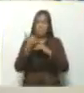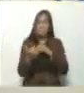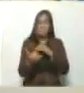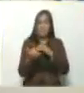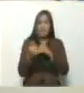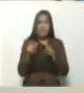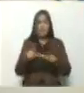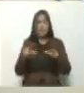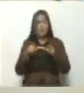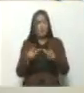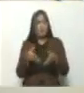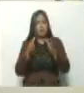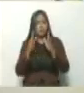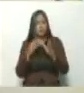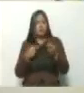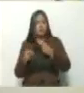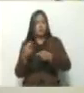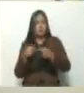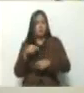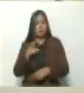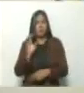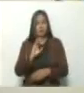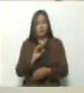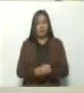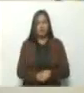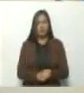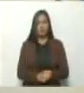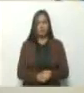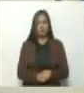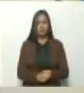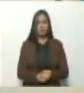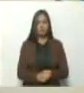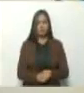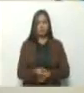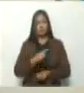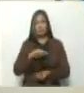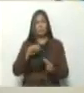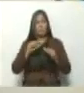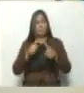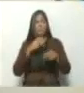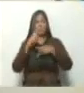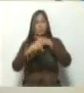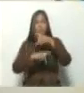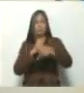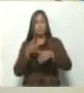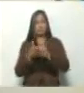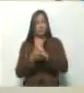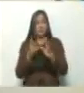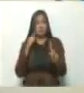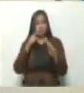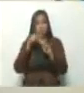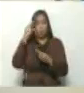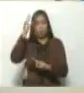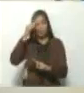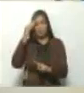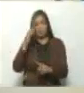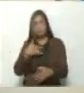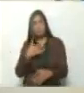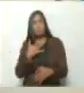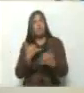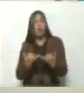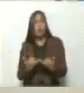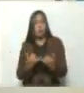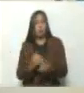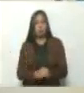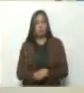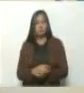en zonas residenciales y zonas comerciales en Caracas? Bueno, iniciamos con un proceso de concientización, de sensibilización